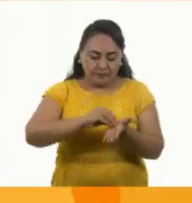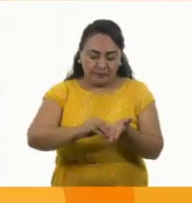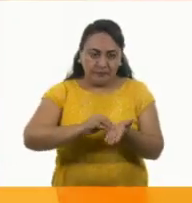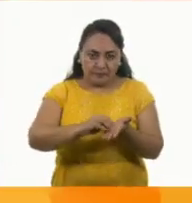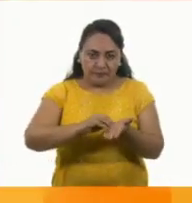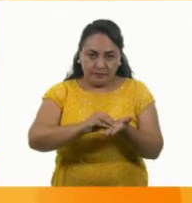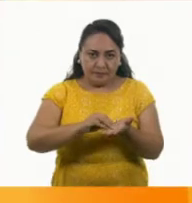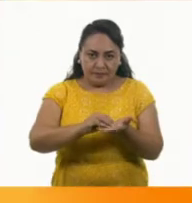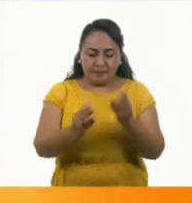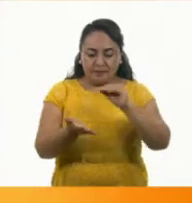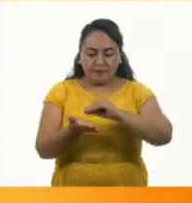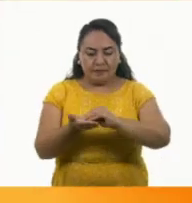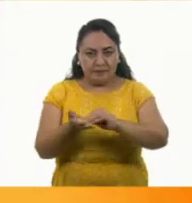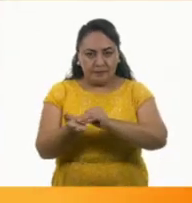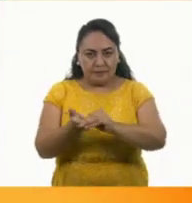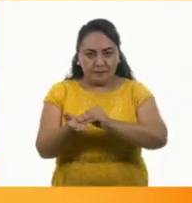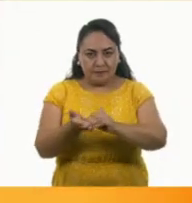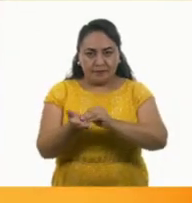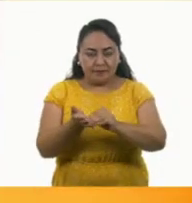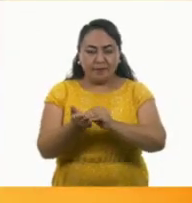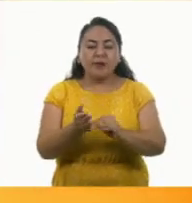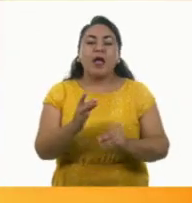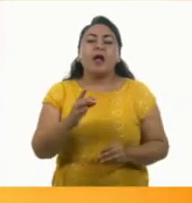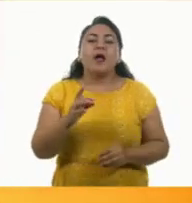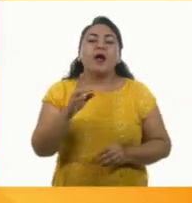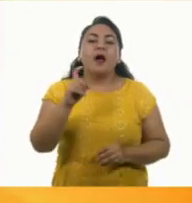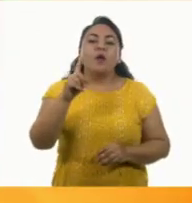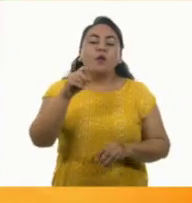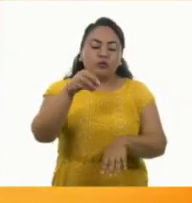uñas. Enjuaga tus manos con agua.